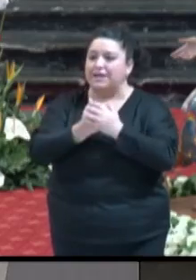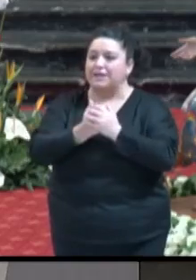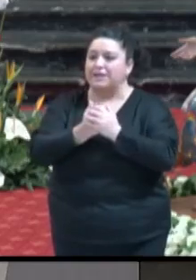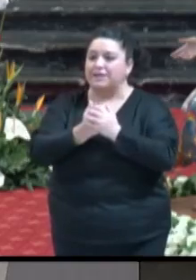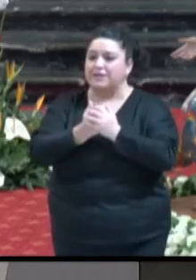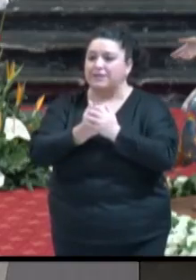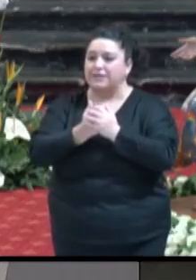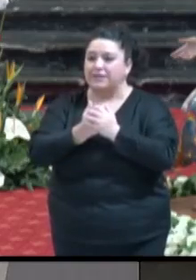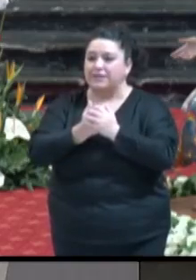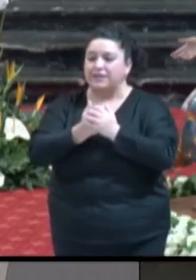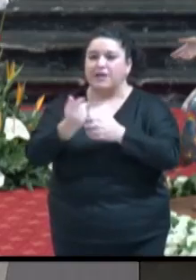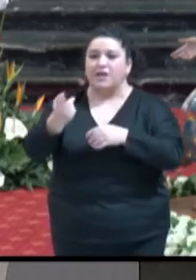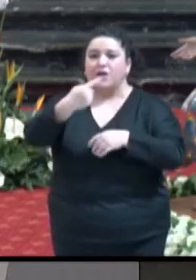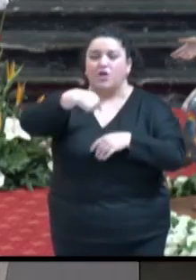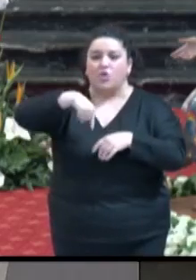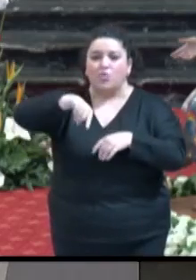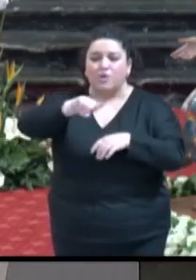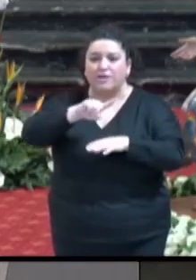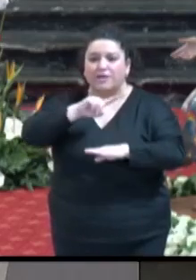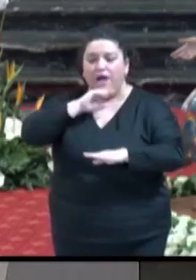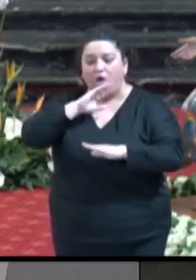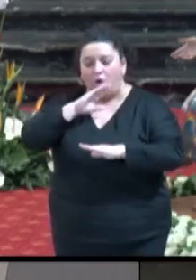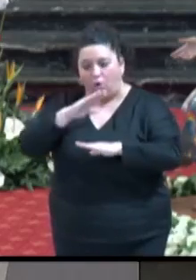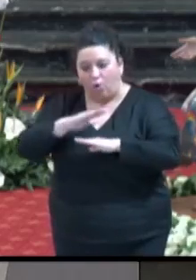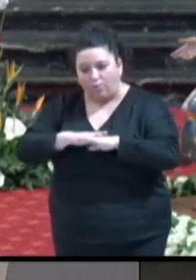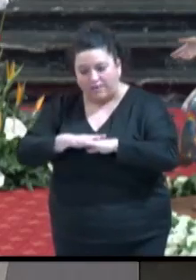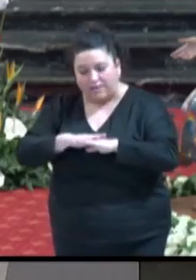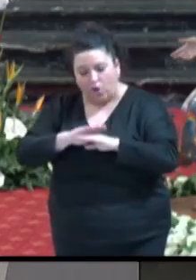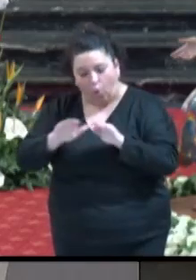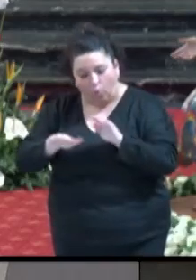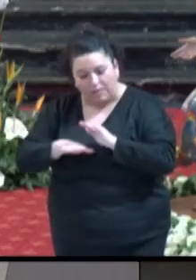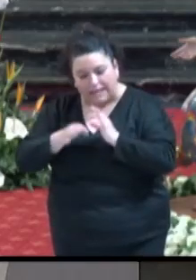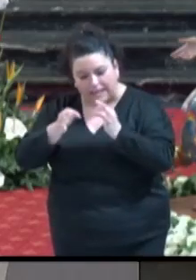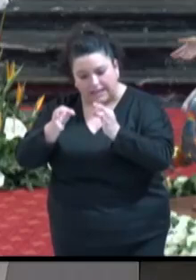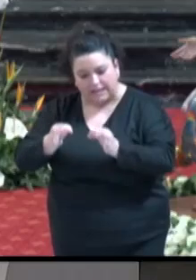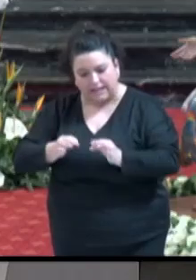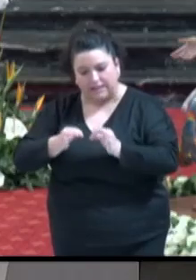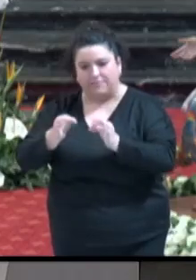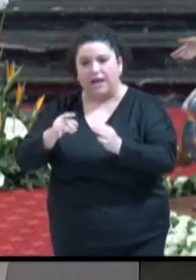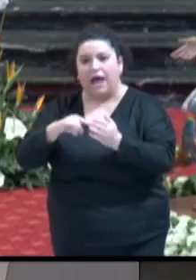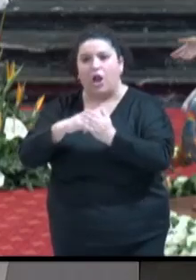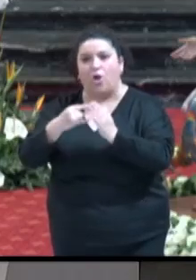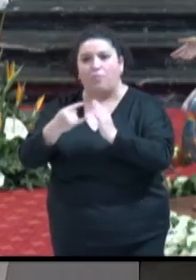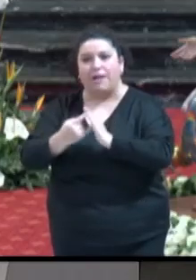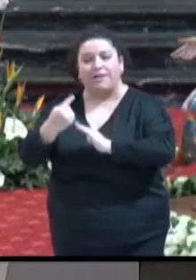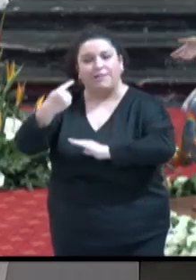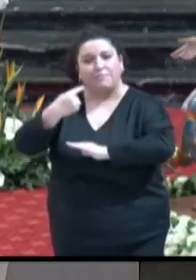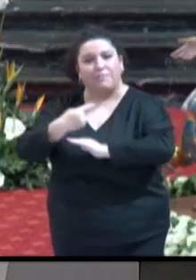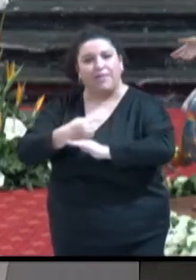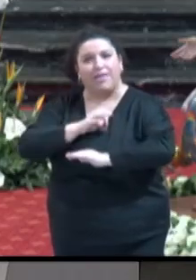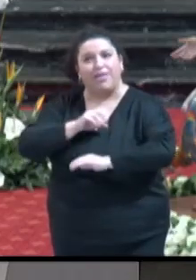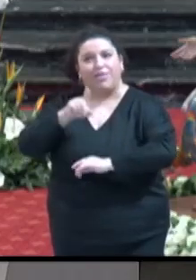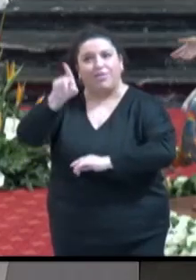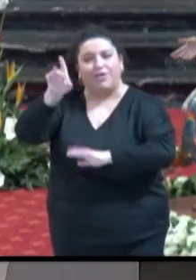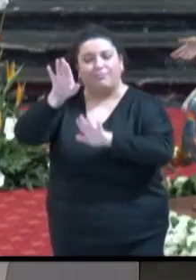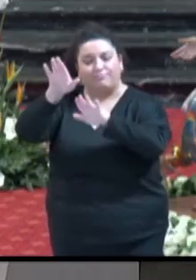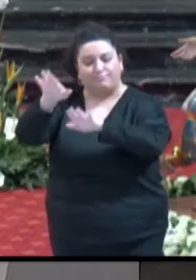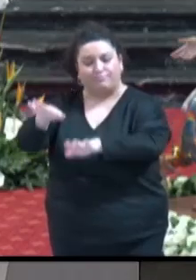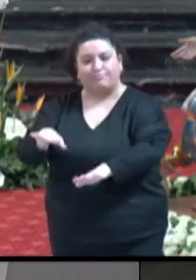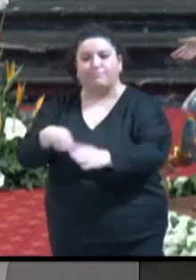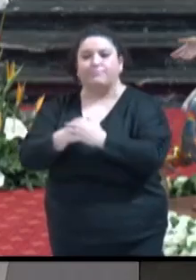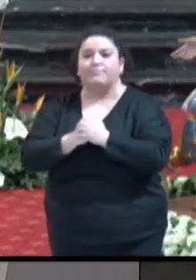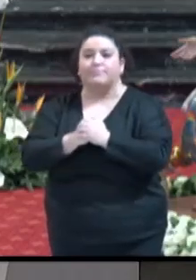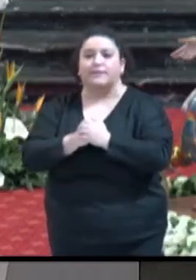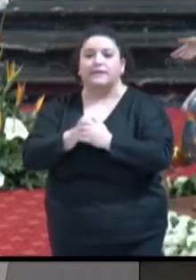brota nuestra obediencia humilde a los planes de Dios sí